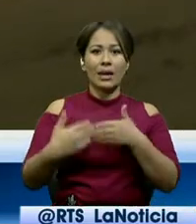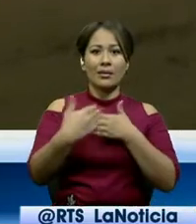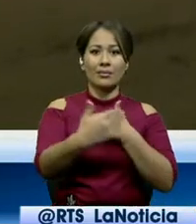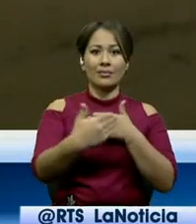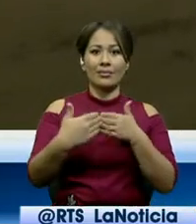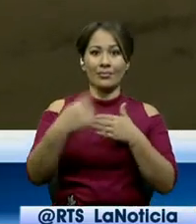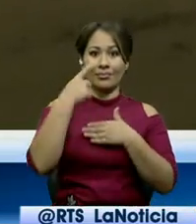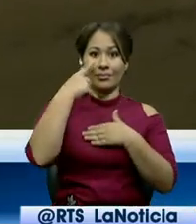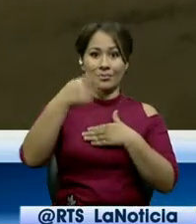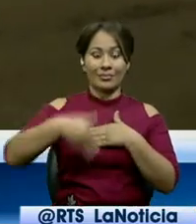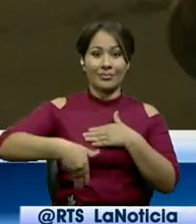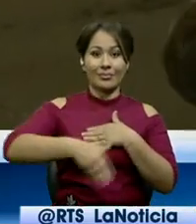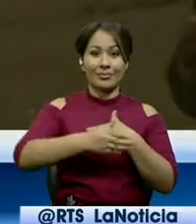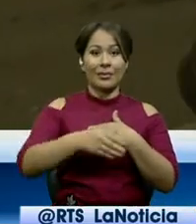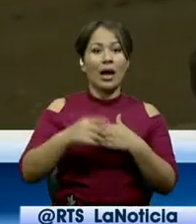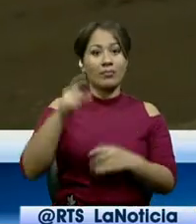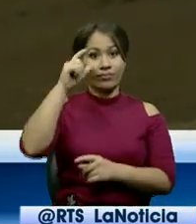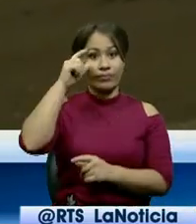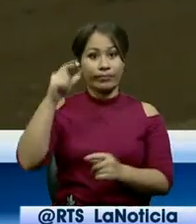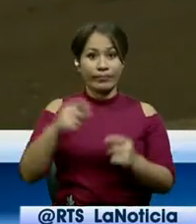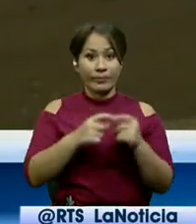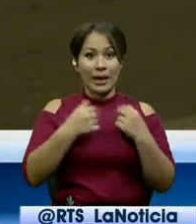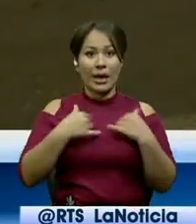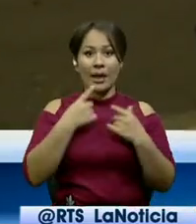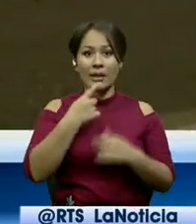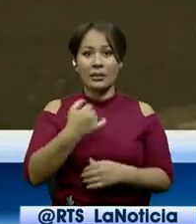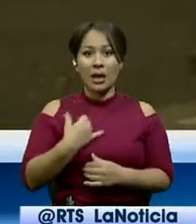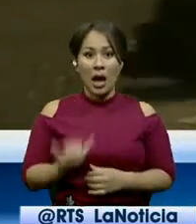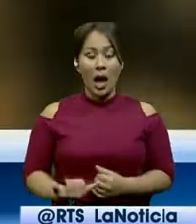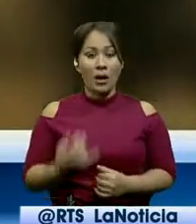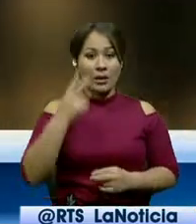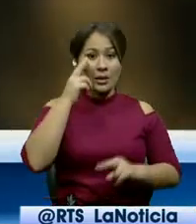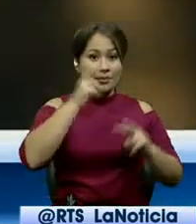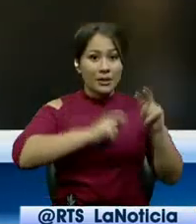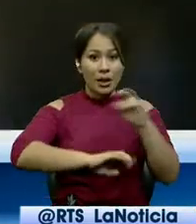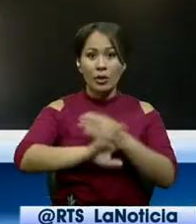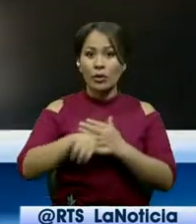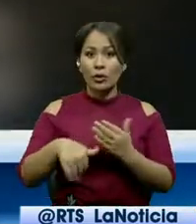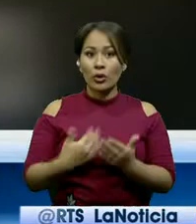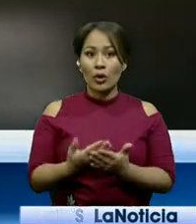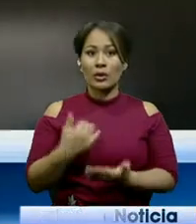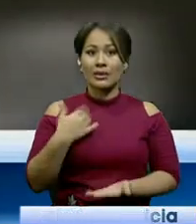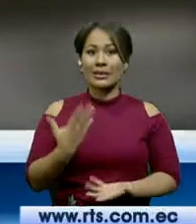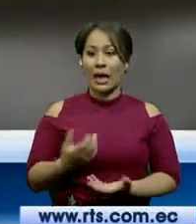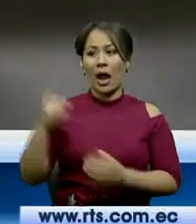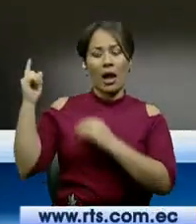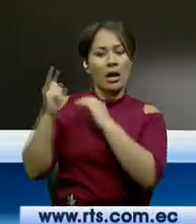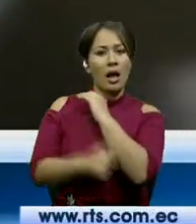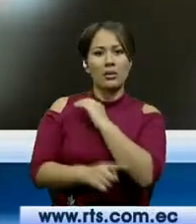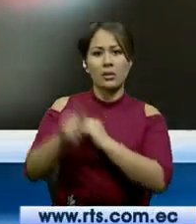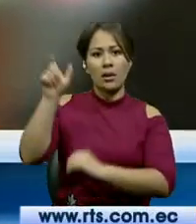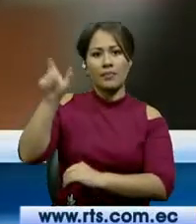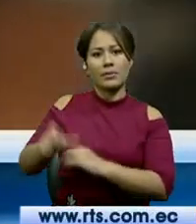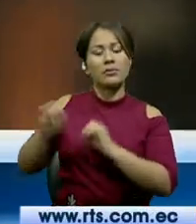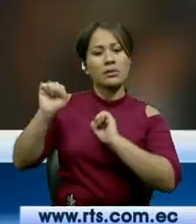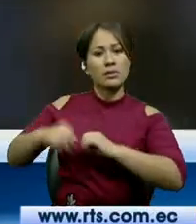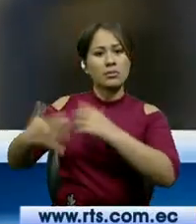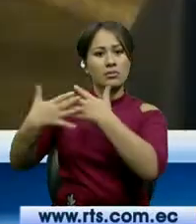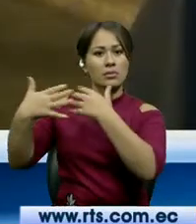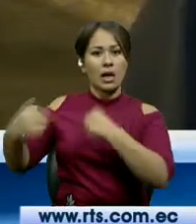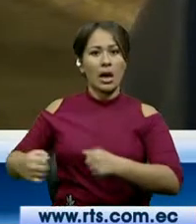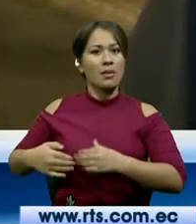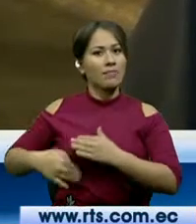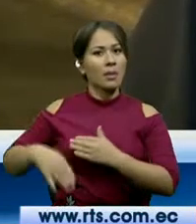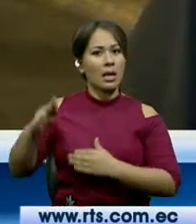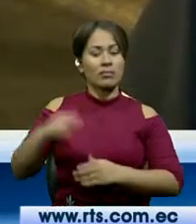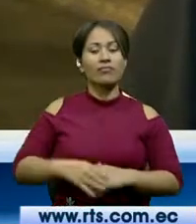parterre. Fiscalía dice que tienen todos los elementos de convicción para pedir una condena justa. Que el autor del hecho